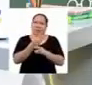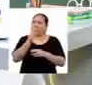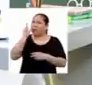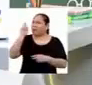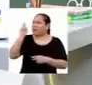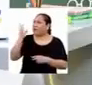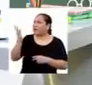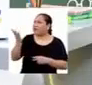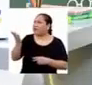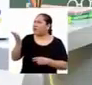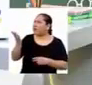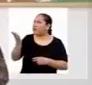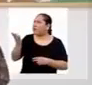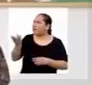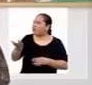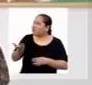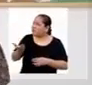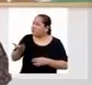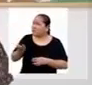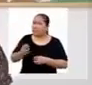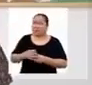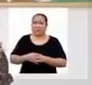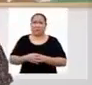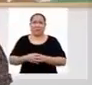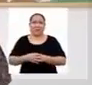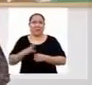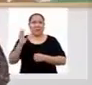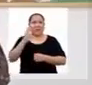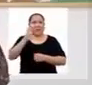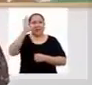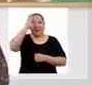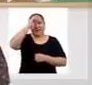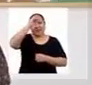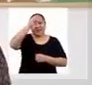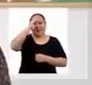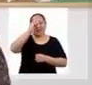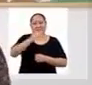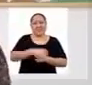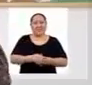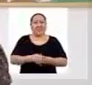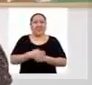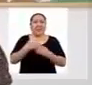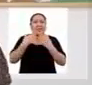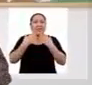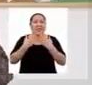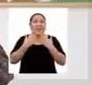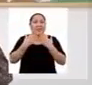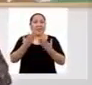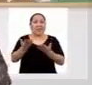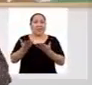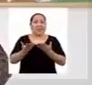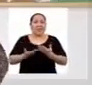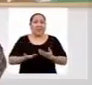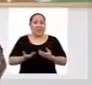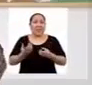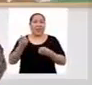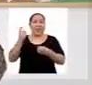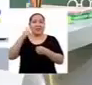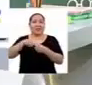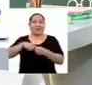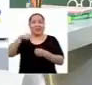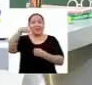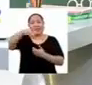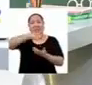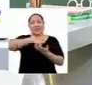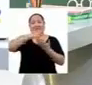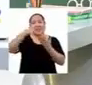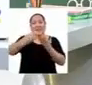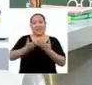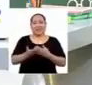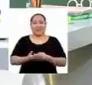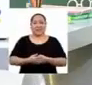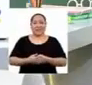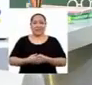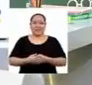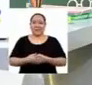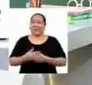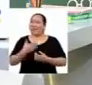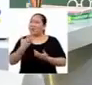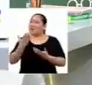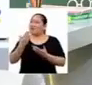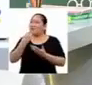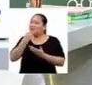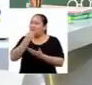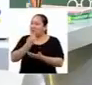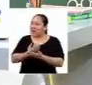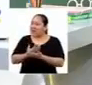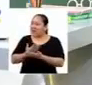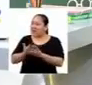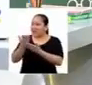Profesora, ¿está allí? Hola chicas y chicos, muchas gracias por invitarme al programa de hoy. Buenas y